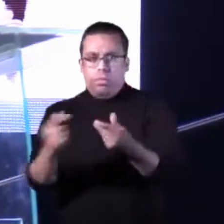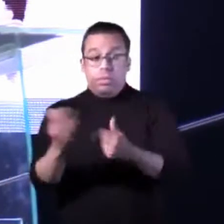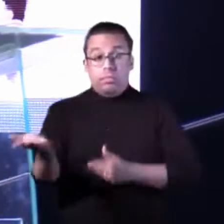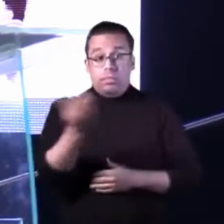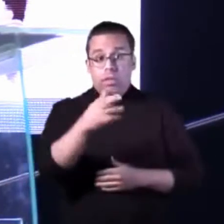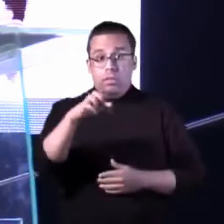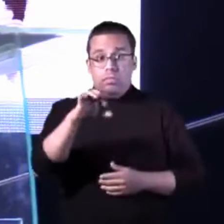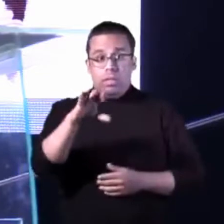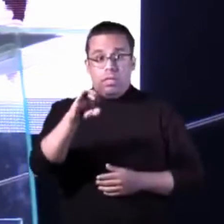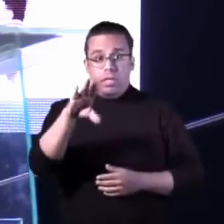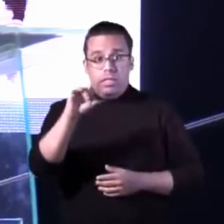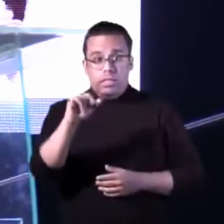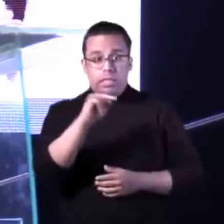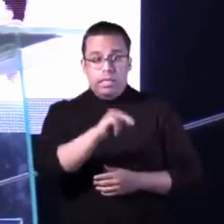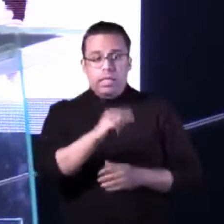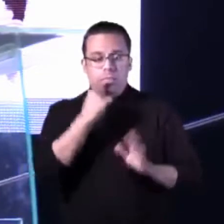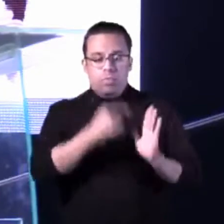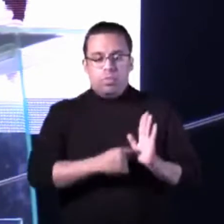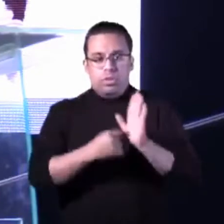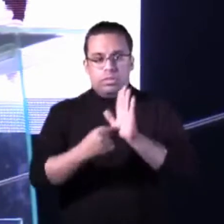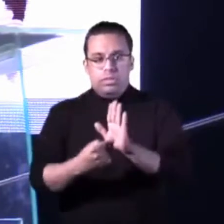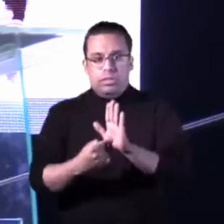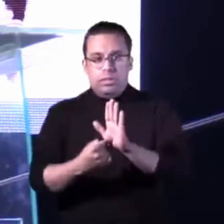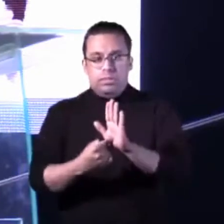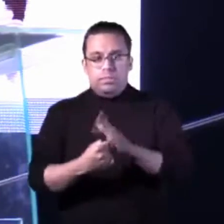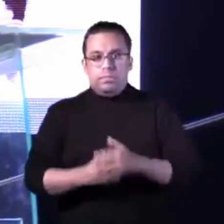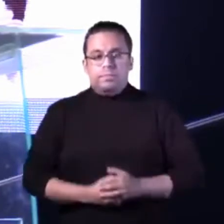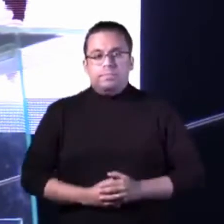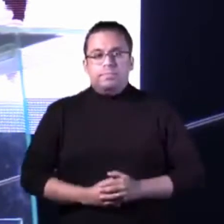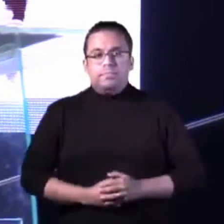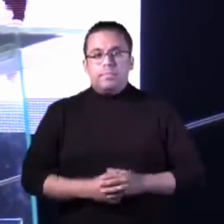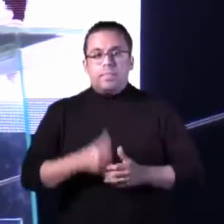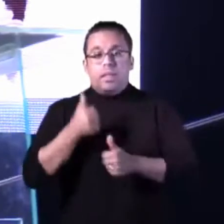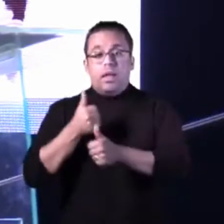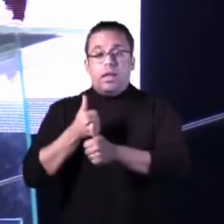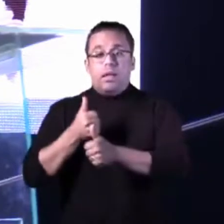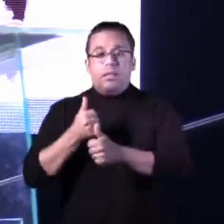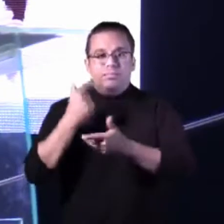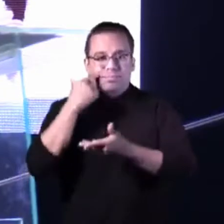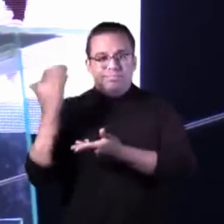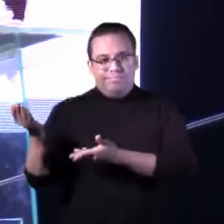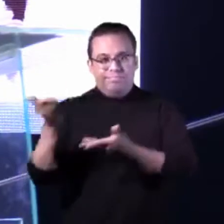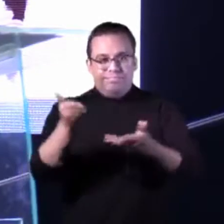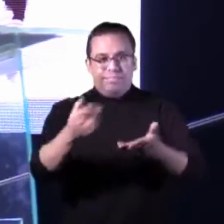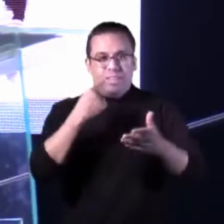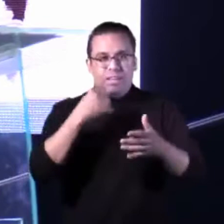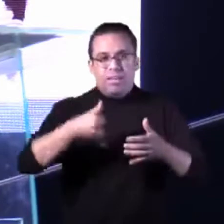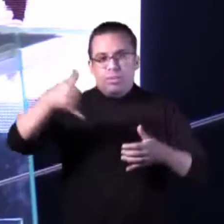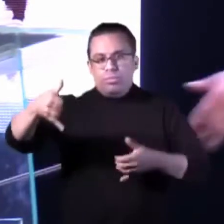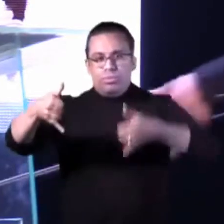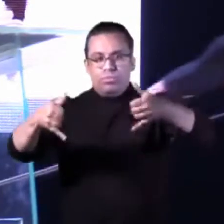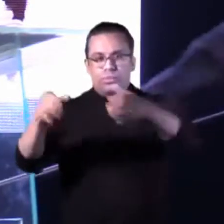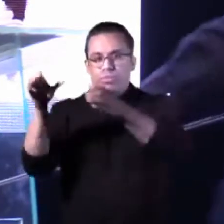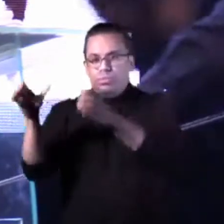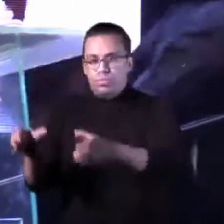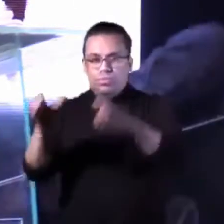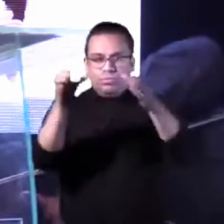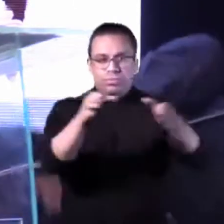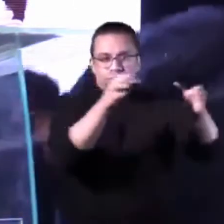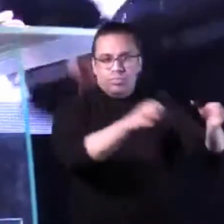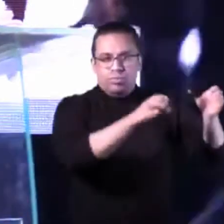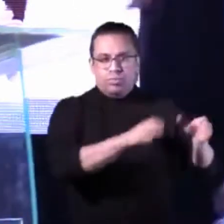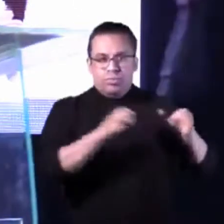le va a hacer entrega a Helmut y a Ángela de cada una de las estatuillas de Pedro Ruiz,